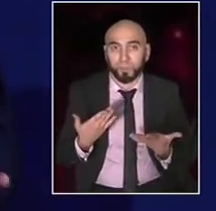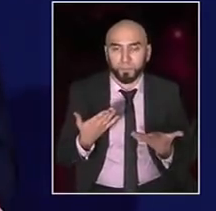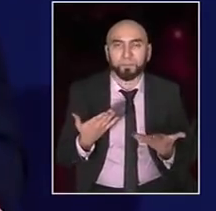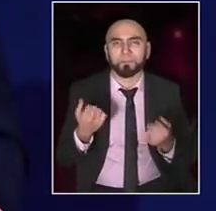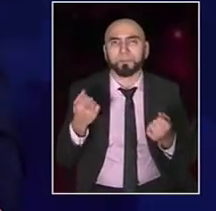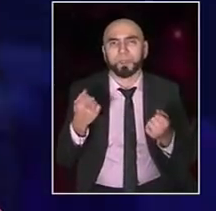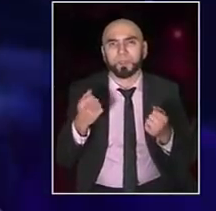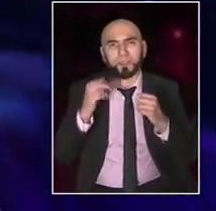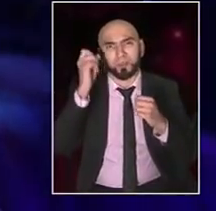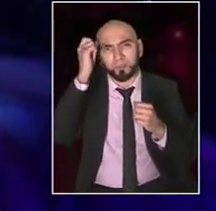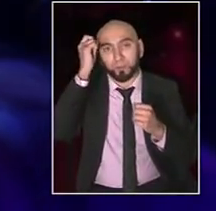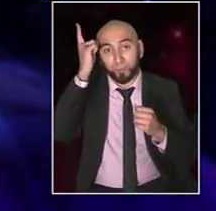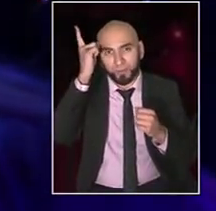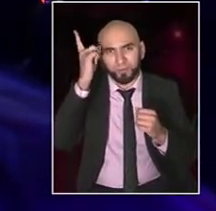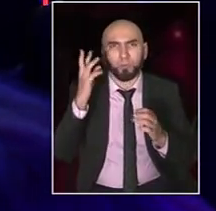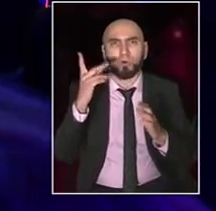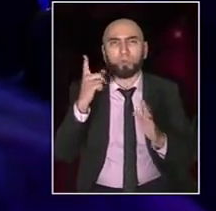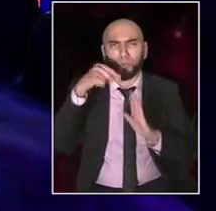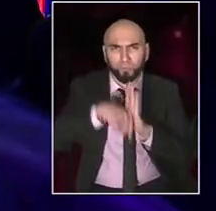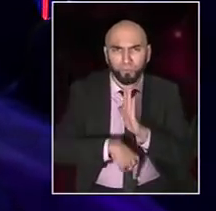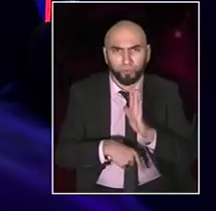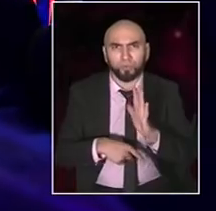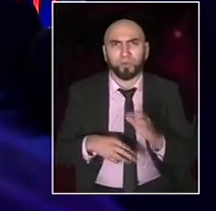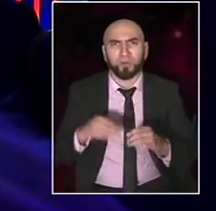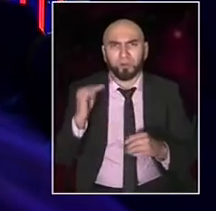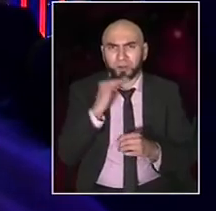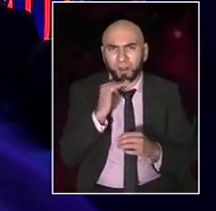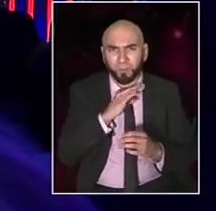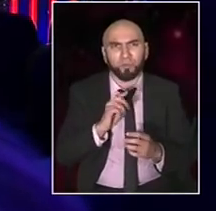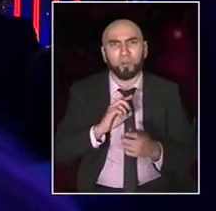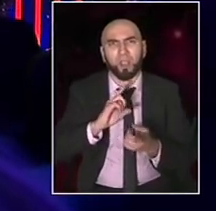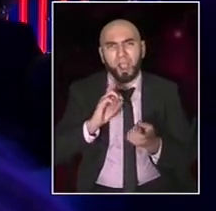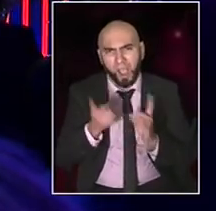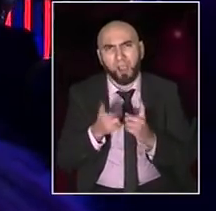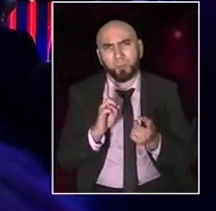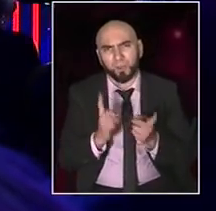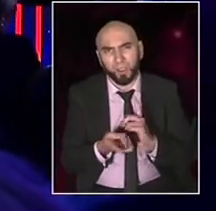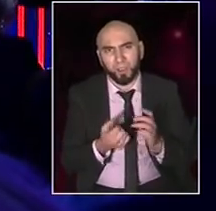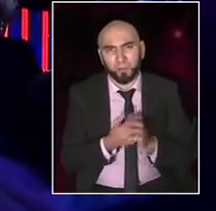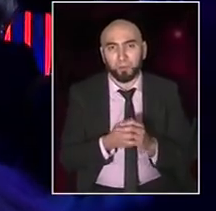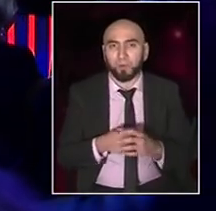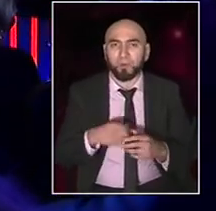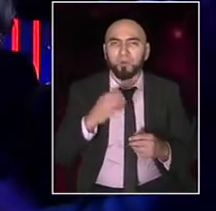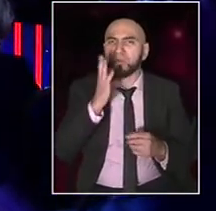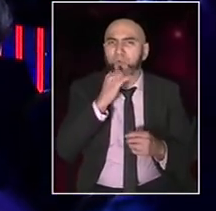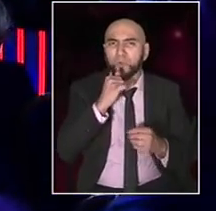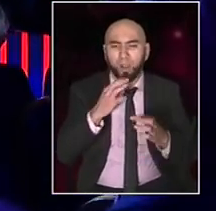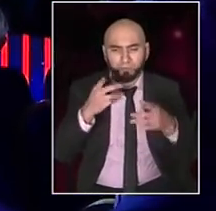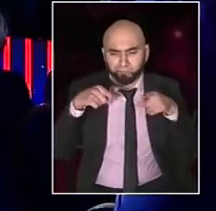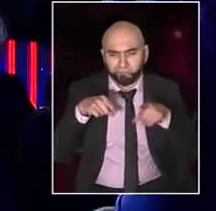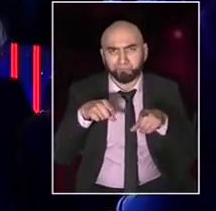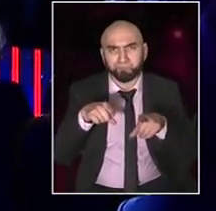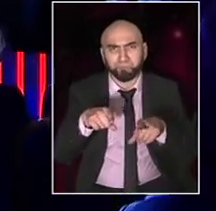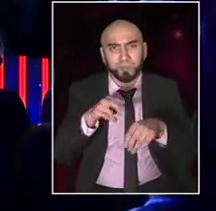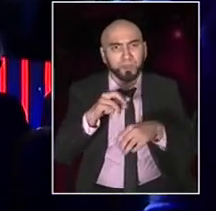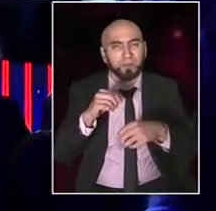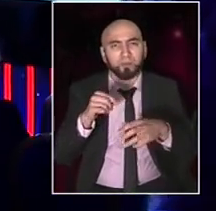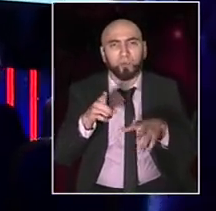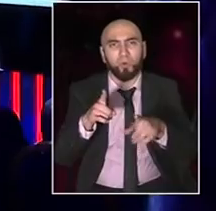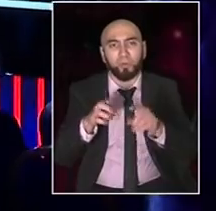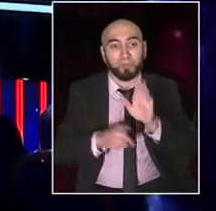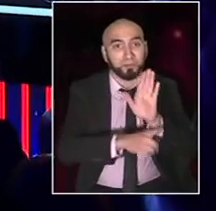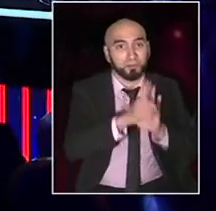profundidad y la velocidad del cambio que estamos viviendo. De mi punto de vista, hay una total desincronización entre el desarrollo tecnológico